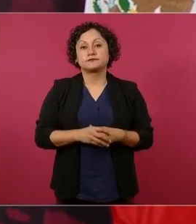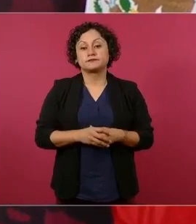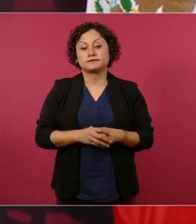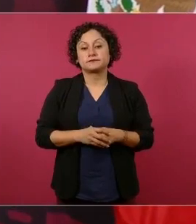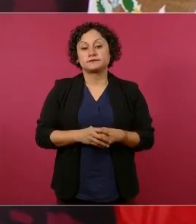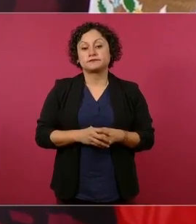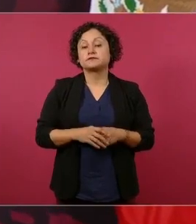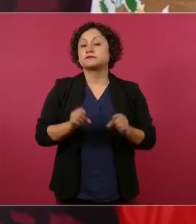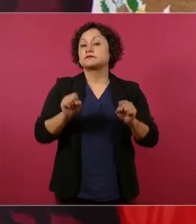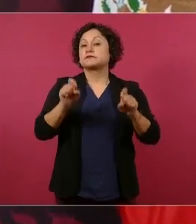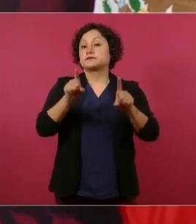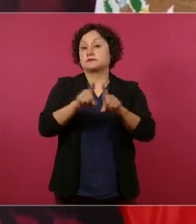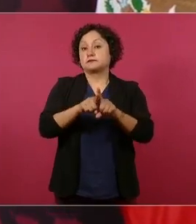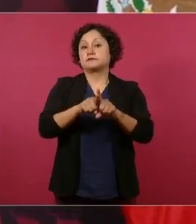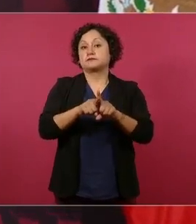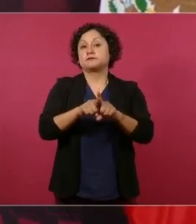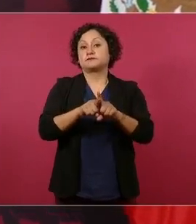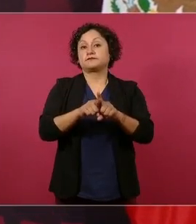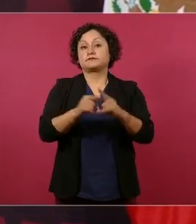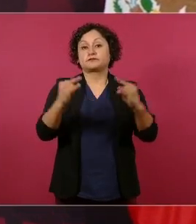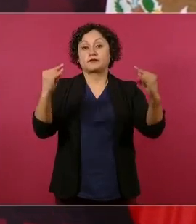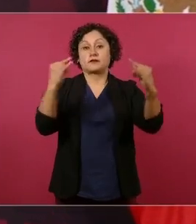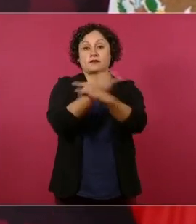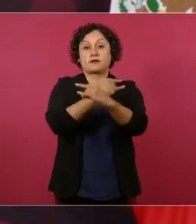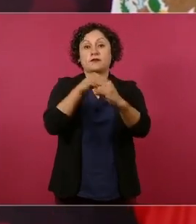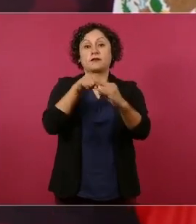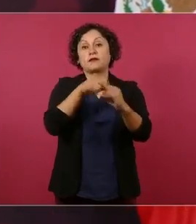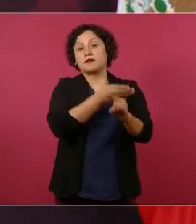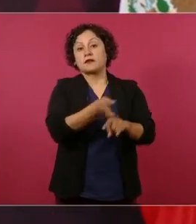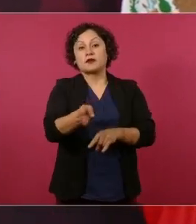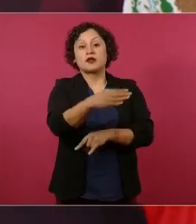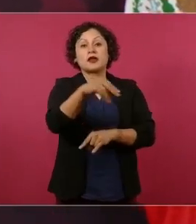el libramiento en Nogales